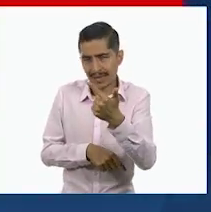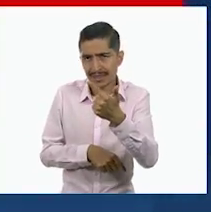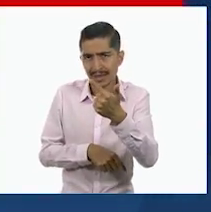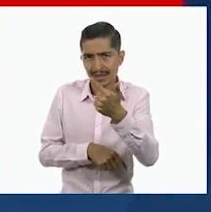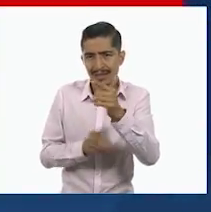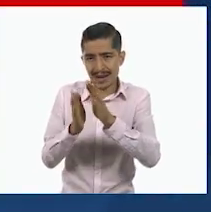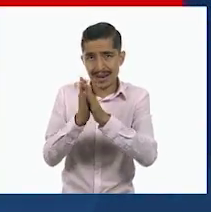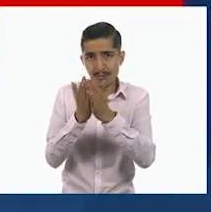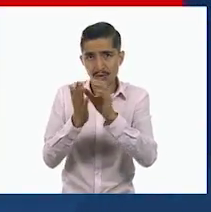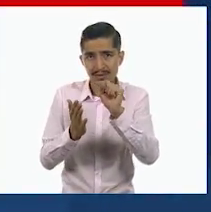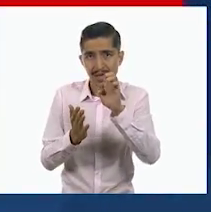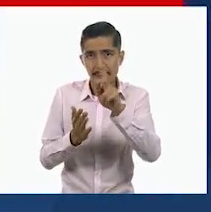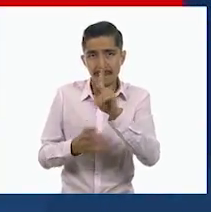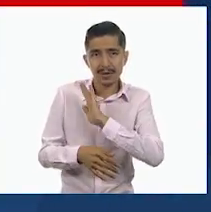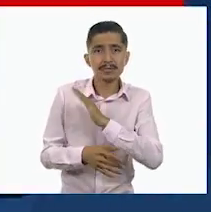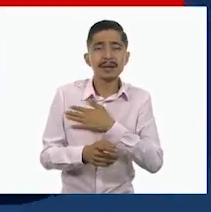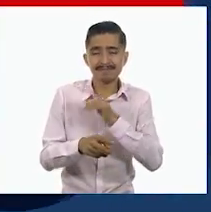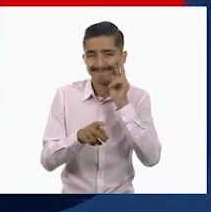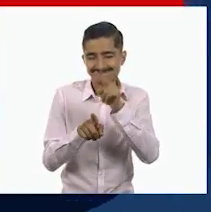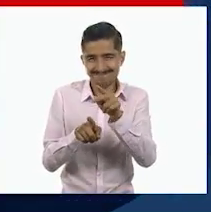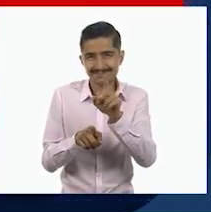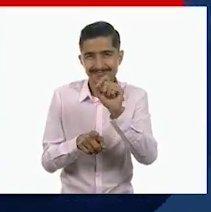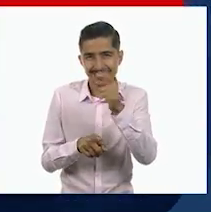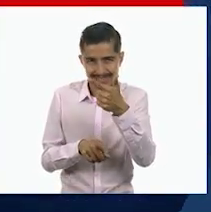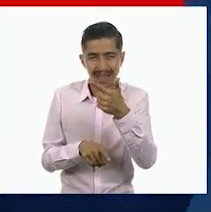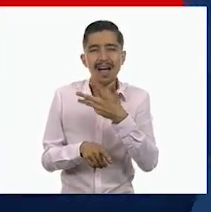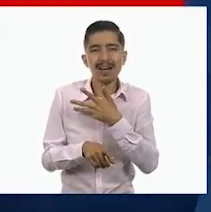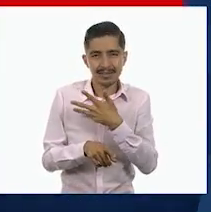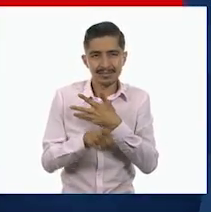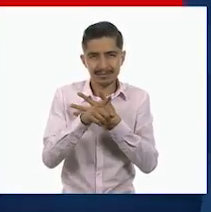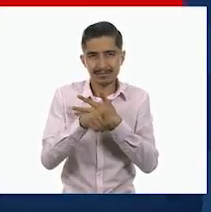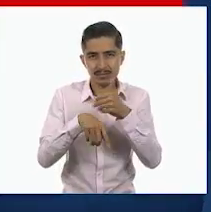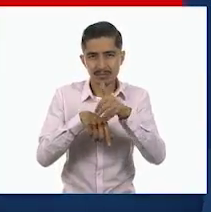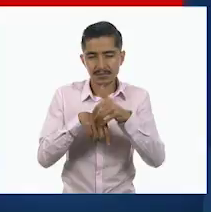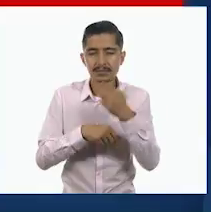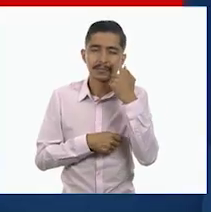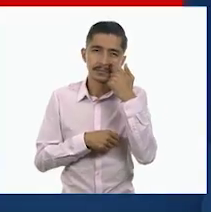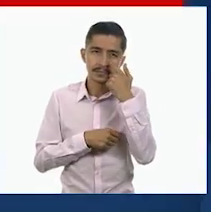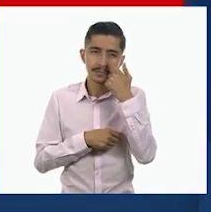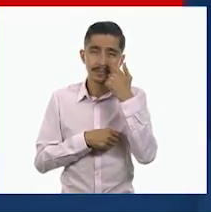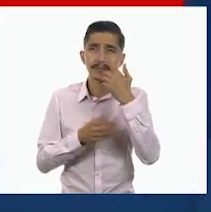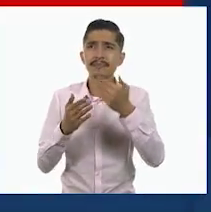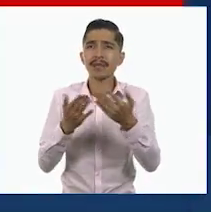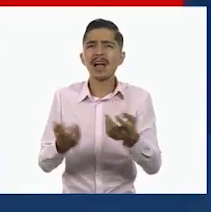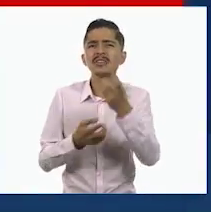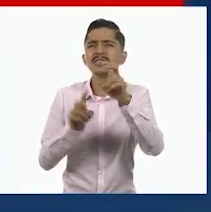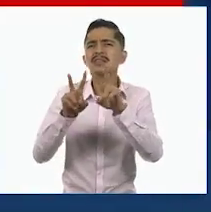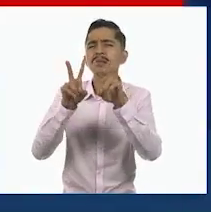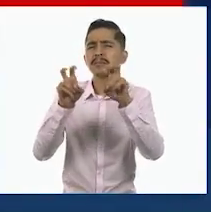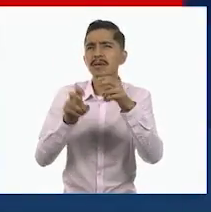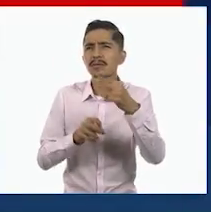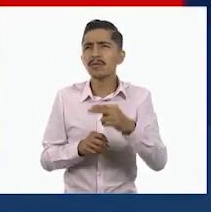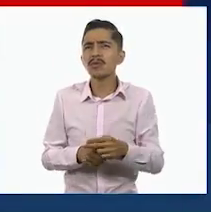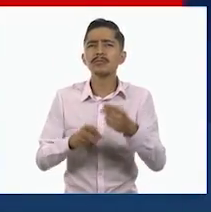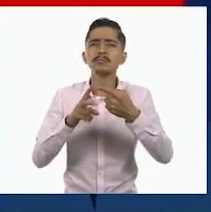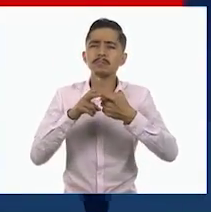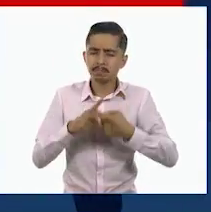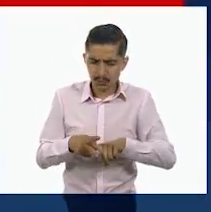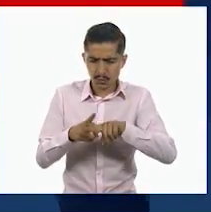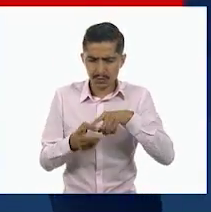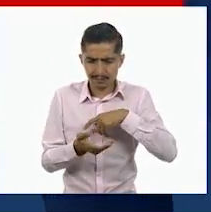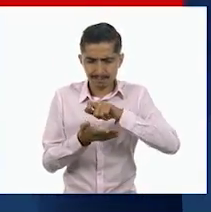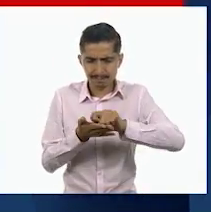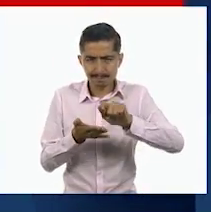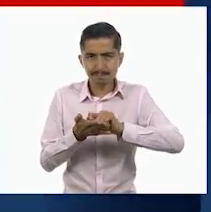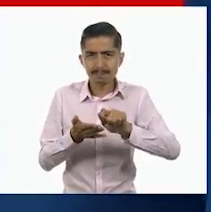perfecto. Está aquí la página 27. Y esto se titula Comienza a escribir